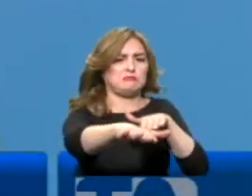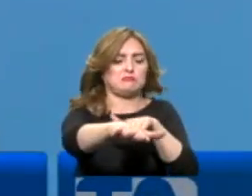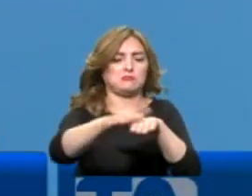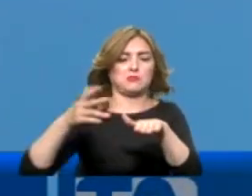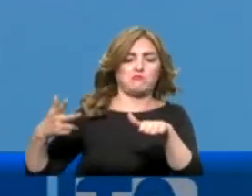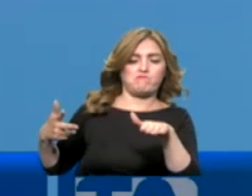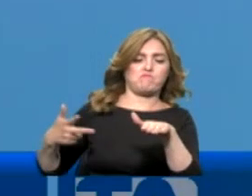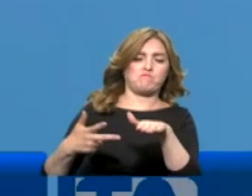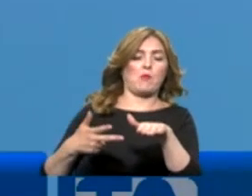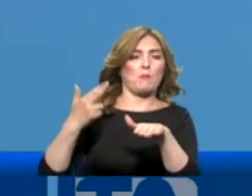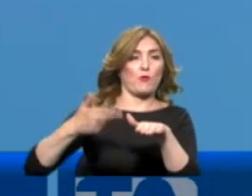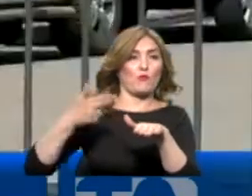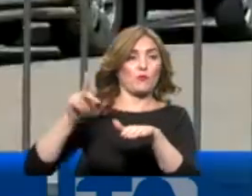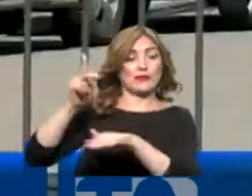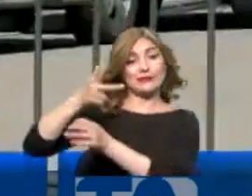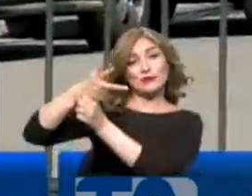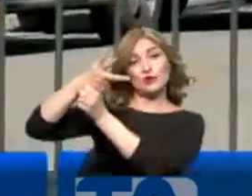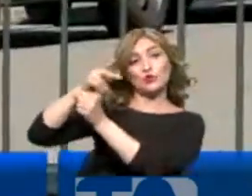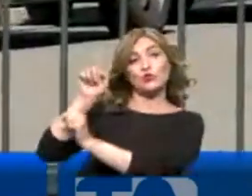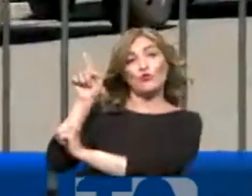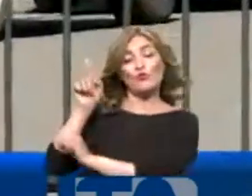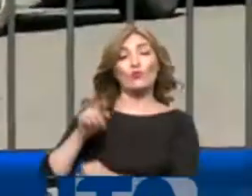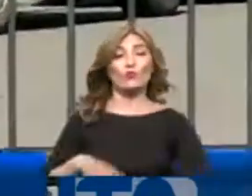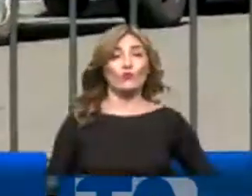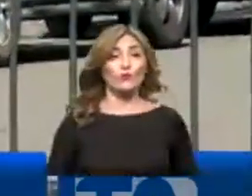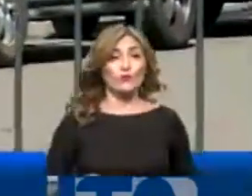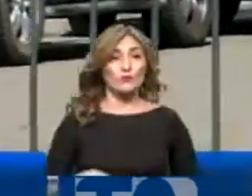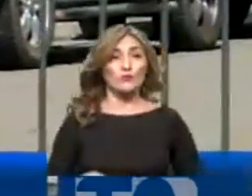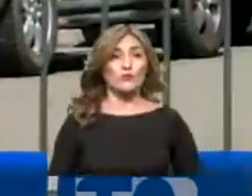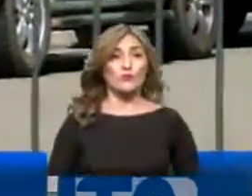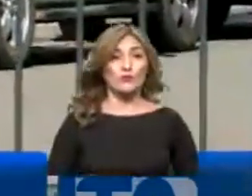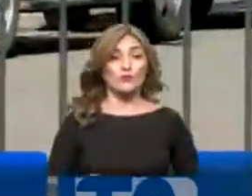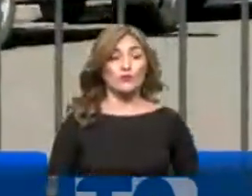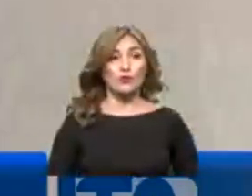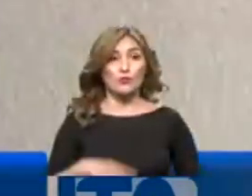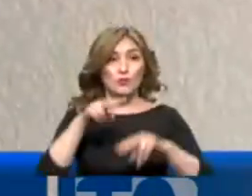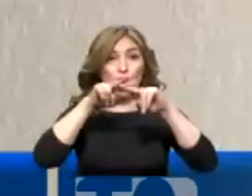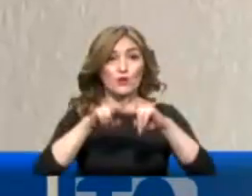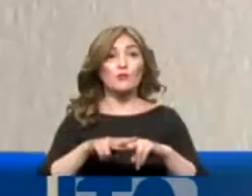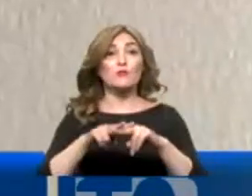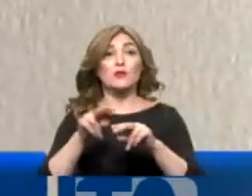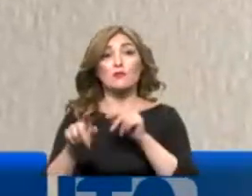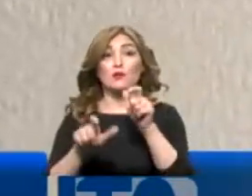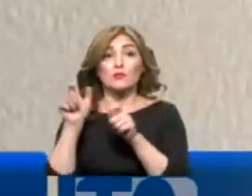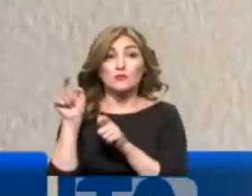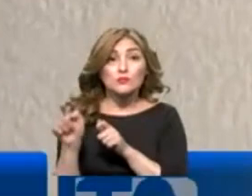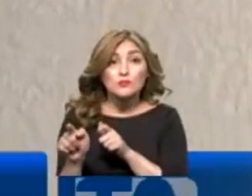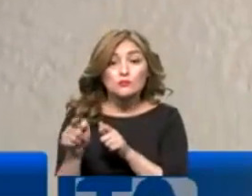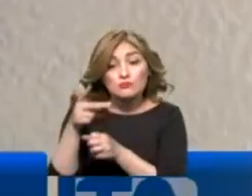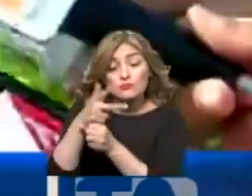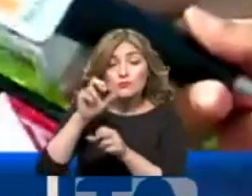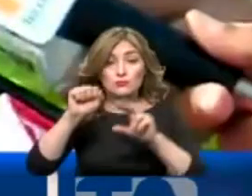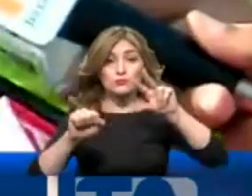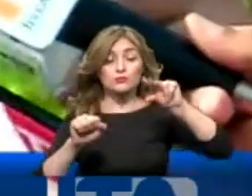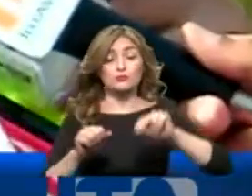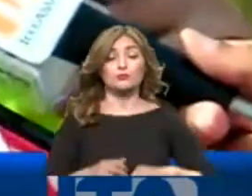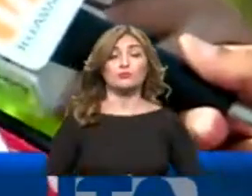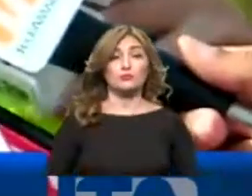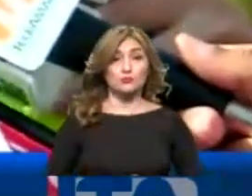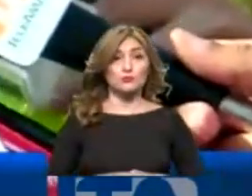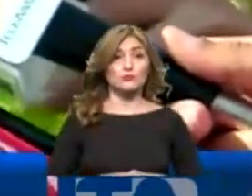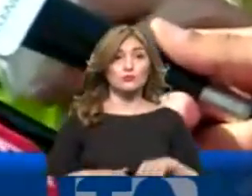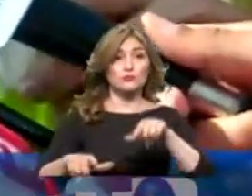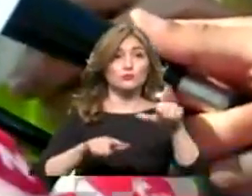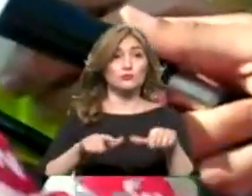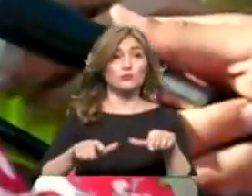en el puente, como también de las cámaras de las urbanizaciones del sector, para determinar si los matones quedaron grabados. Tenemos en el